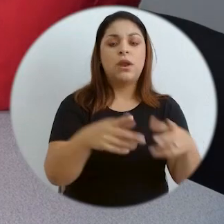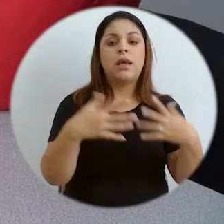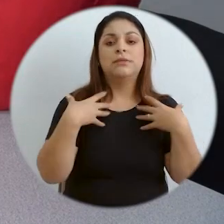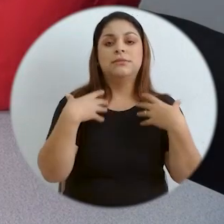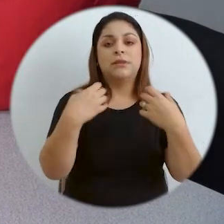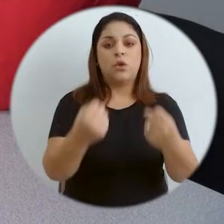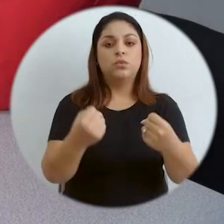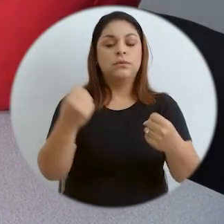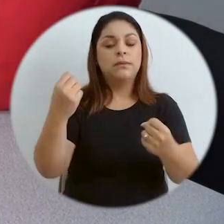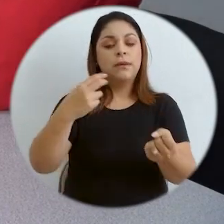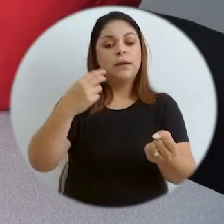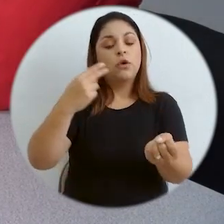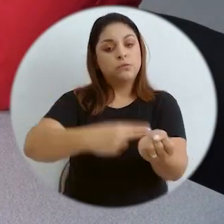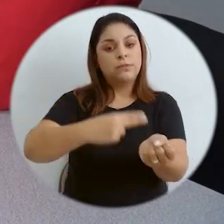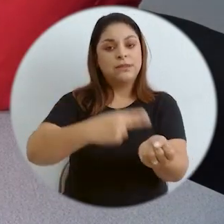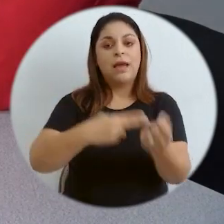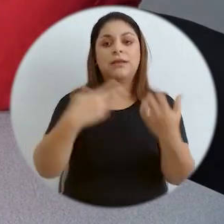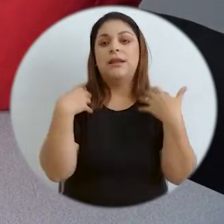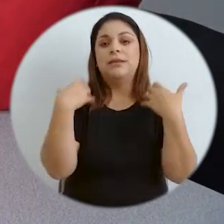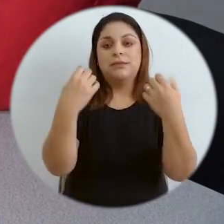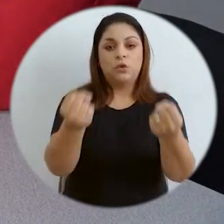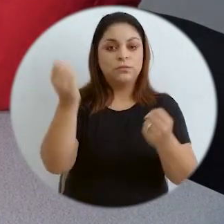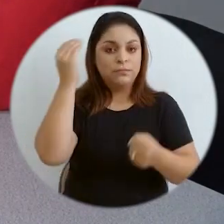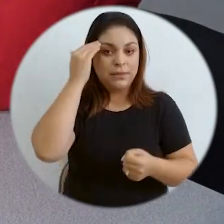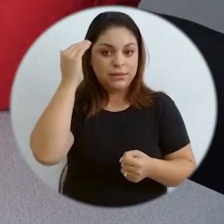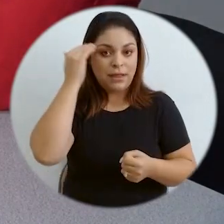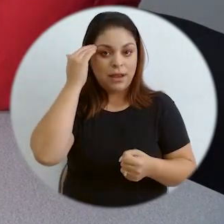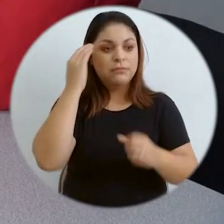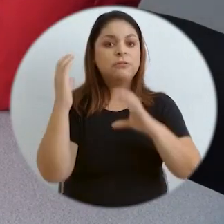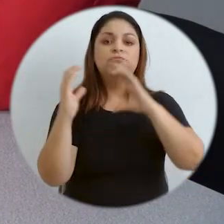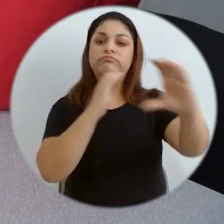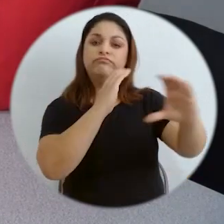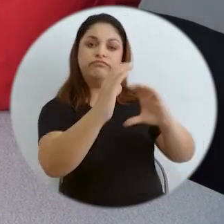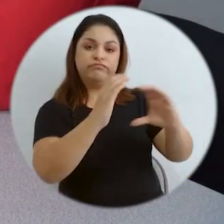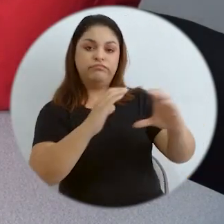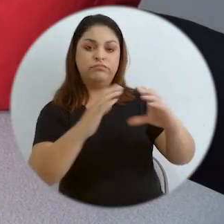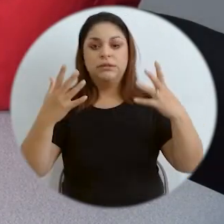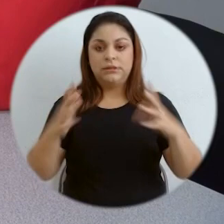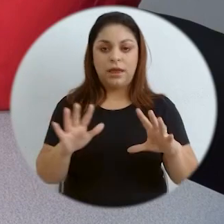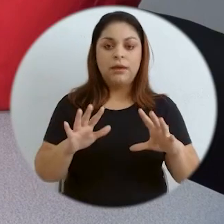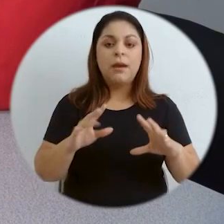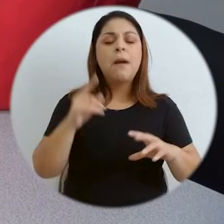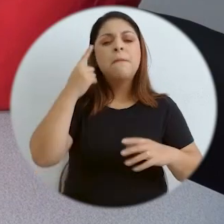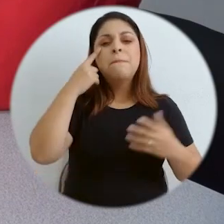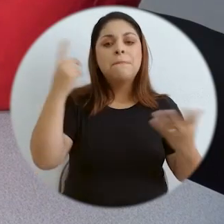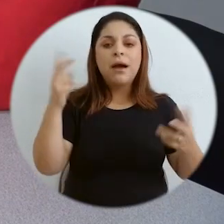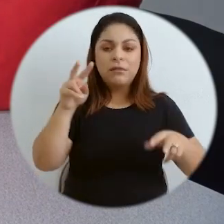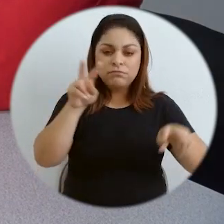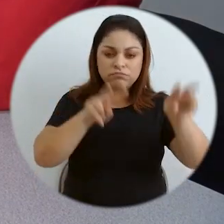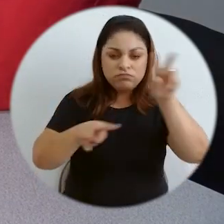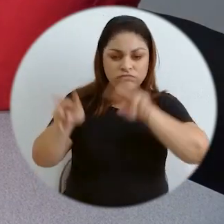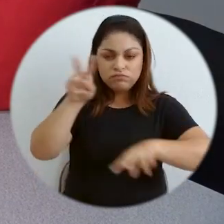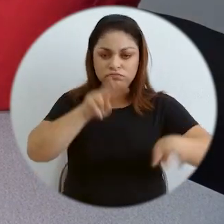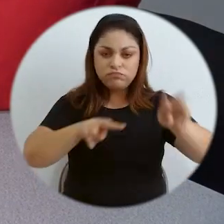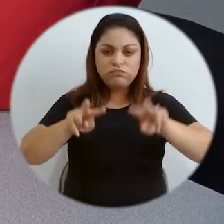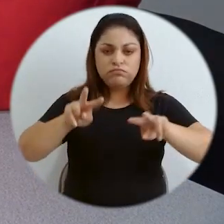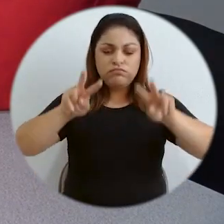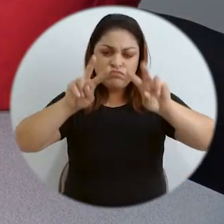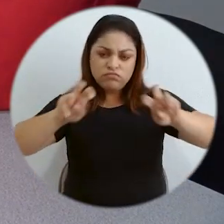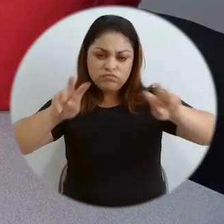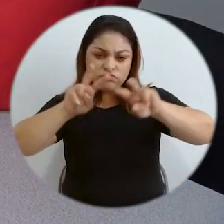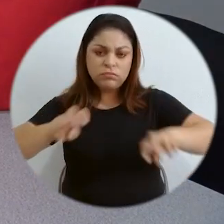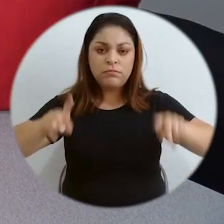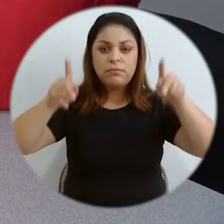del Hospital de la Salud Mental, se comunican y puedan hacer un poco la valoración del estado